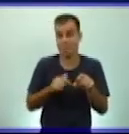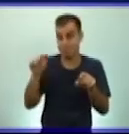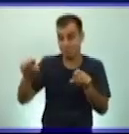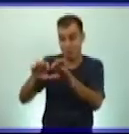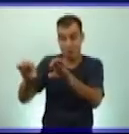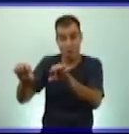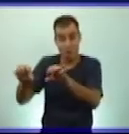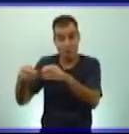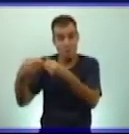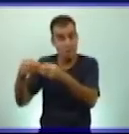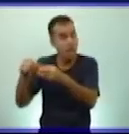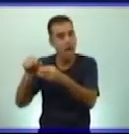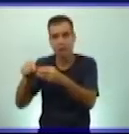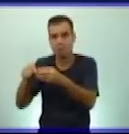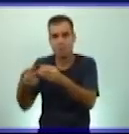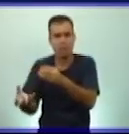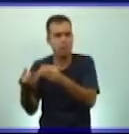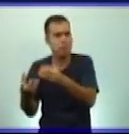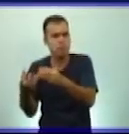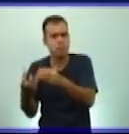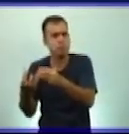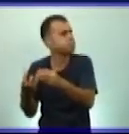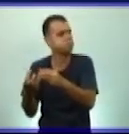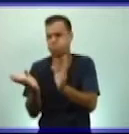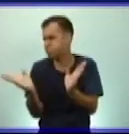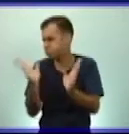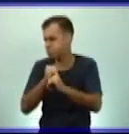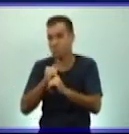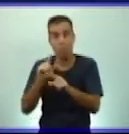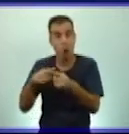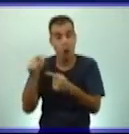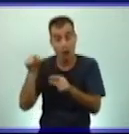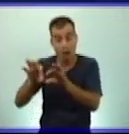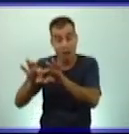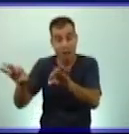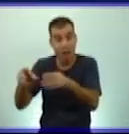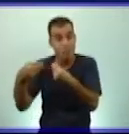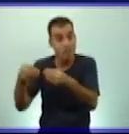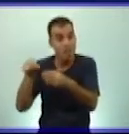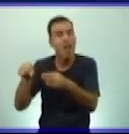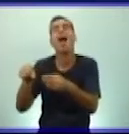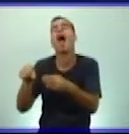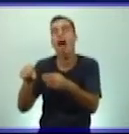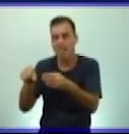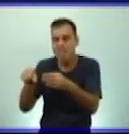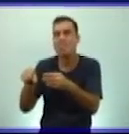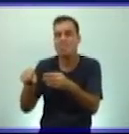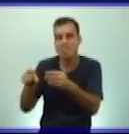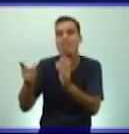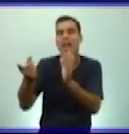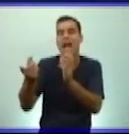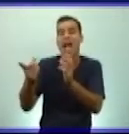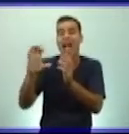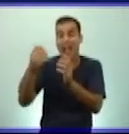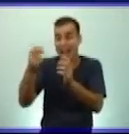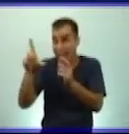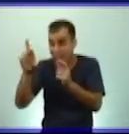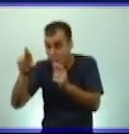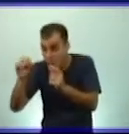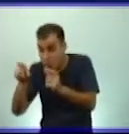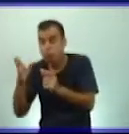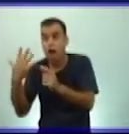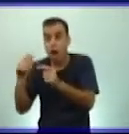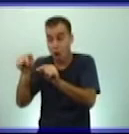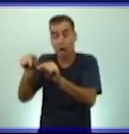metálico no se quema. ¿Por qué? Porque el cilindro de metal es un buen conductor del calor, por lo que en